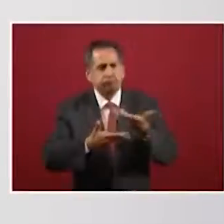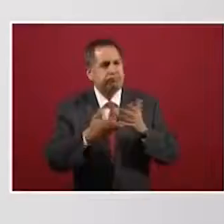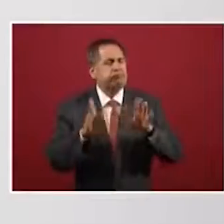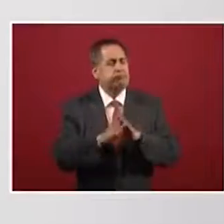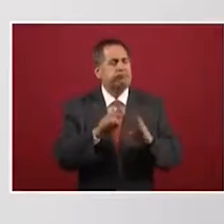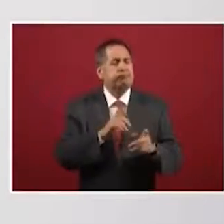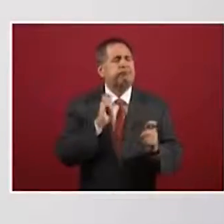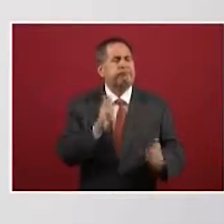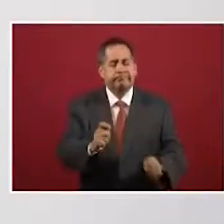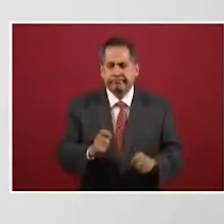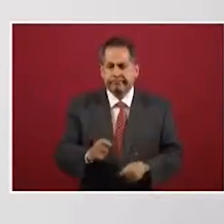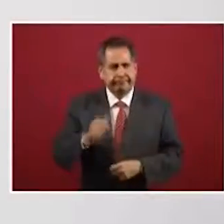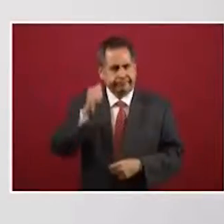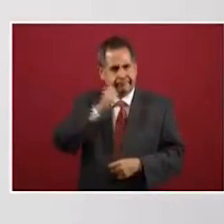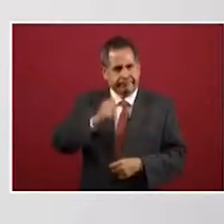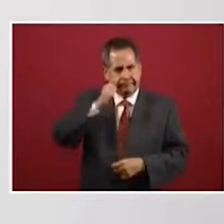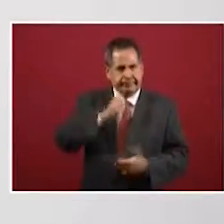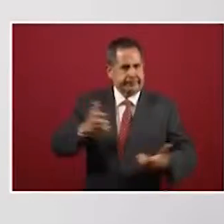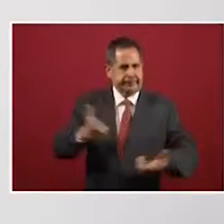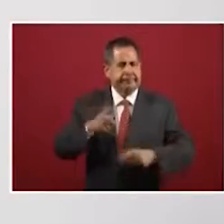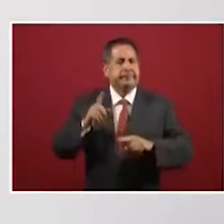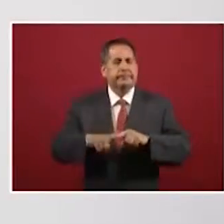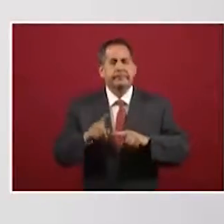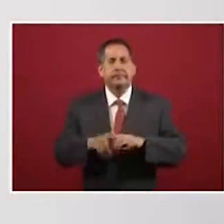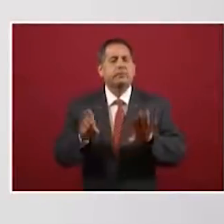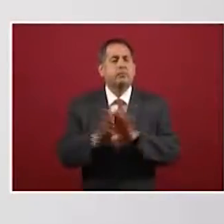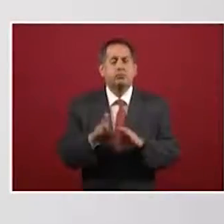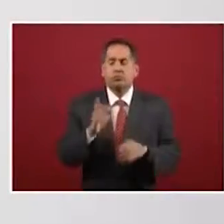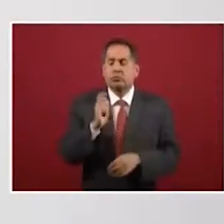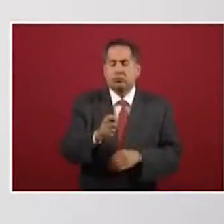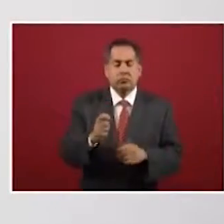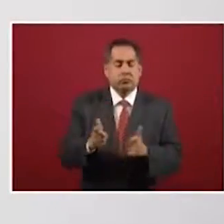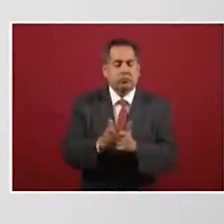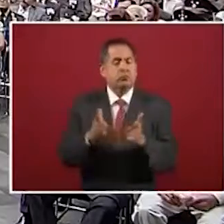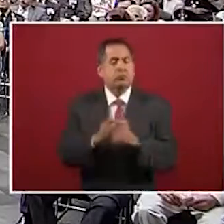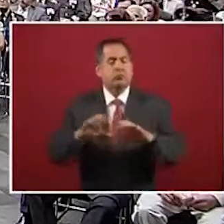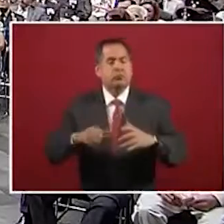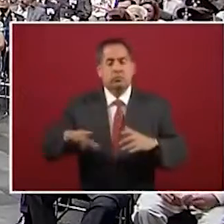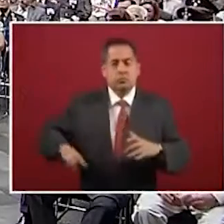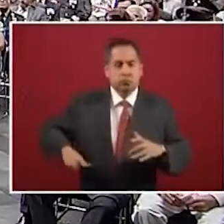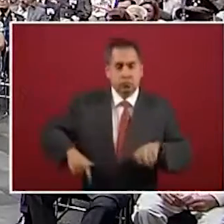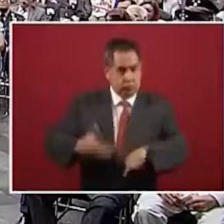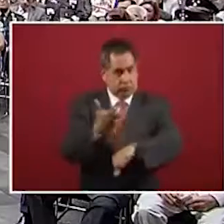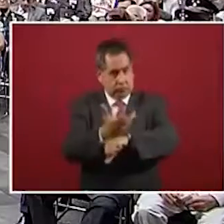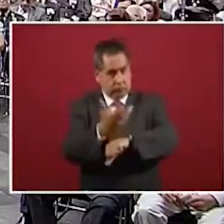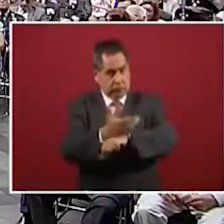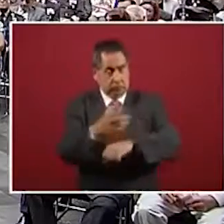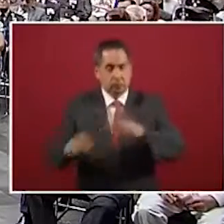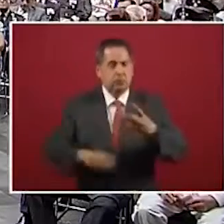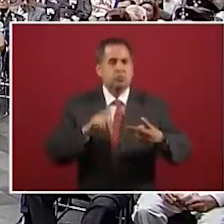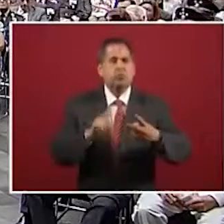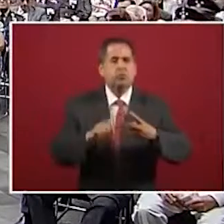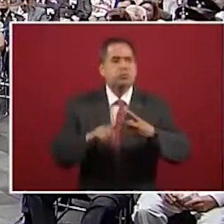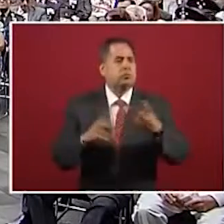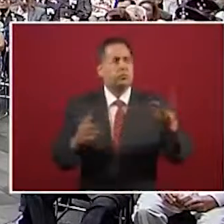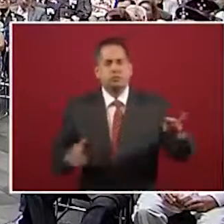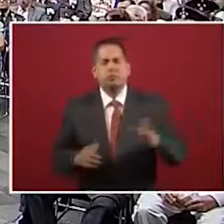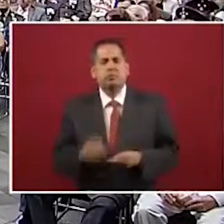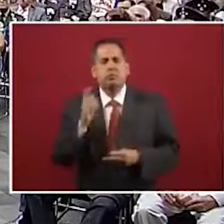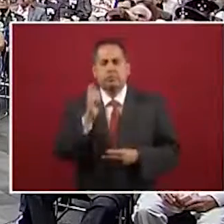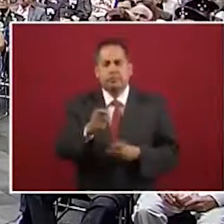es que el gobierno morenista tanto municipal como federal se preocupa más por los programas sociales que administraciones